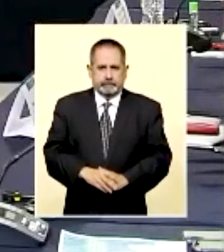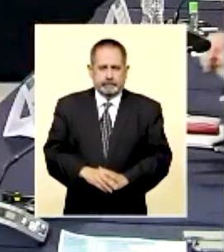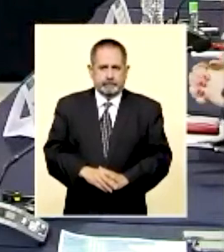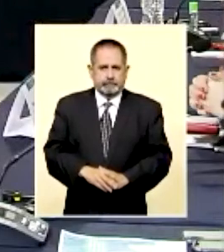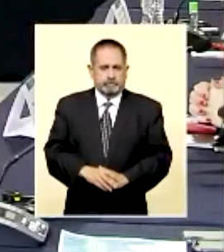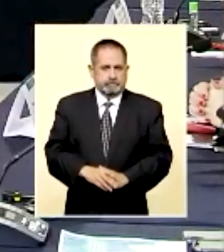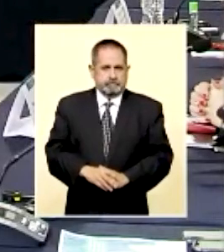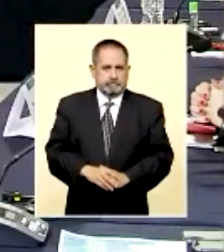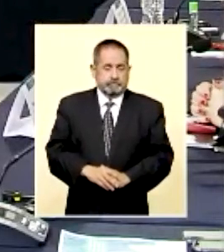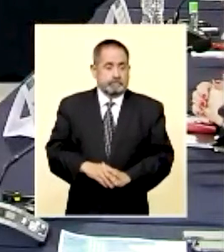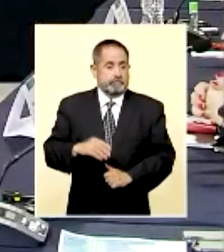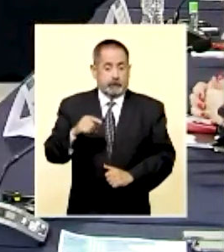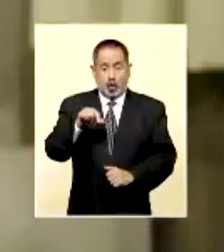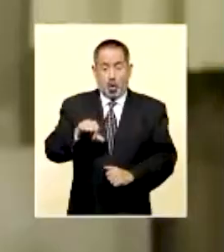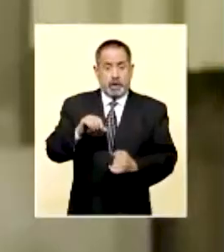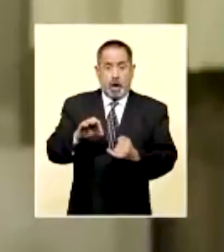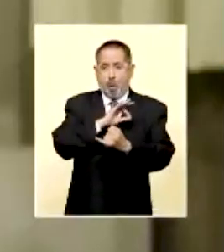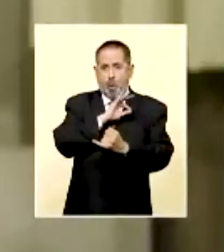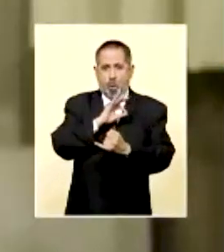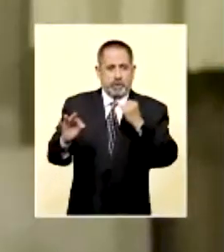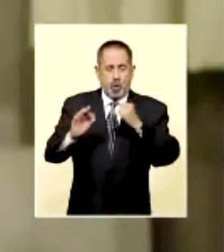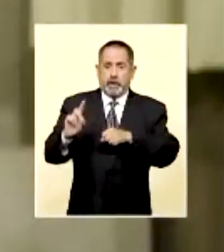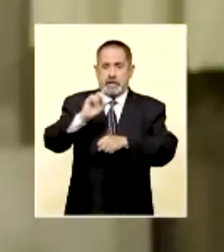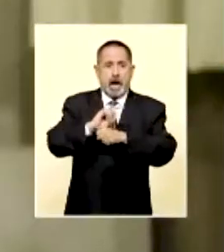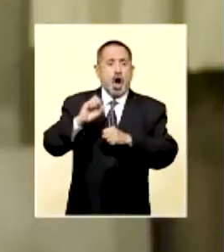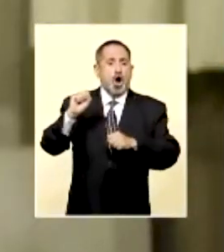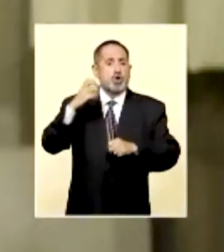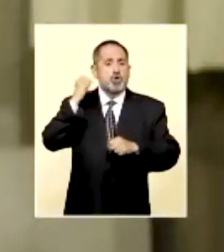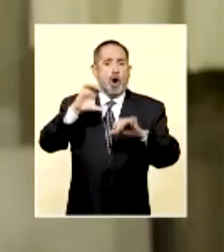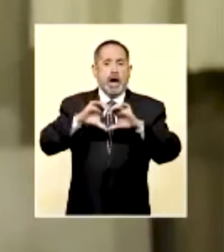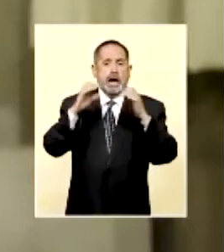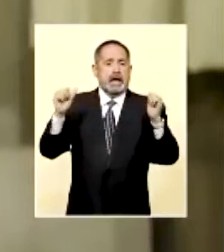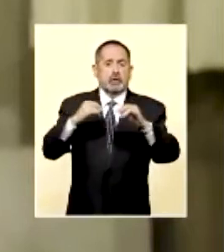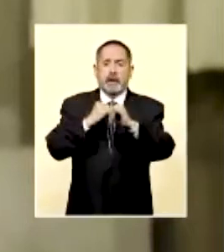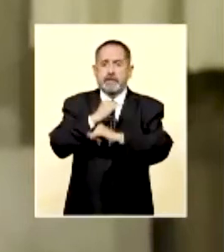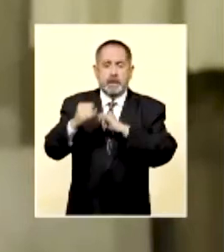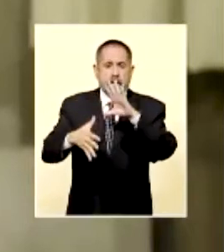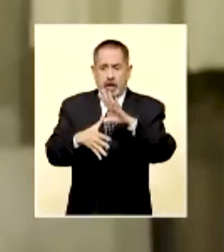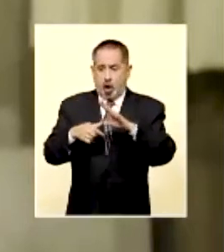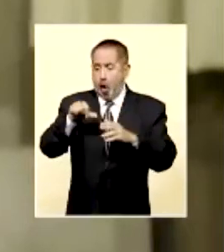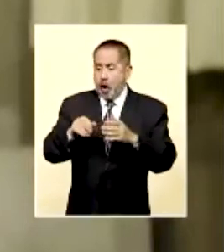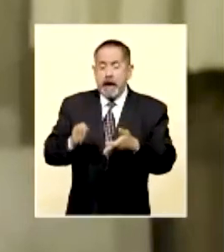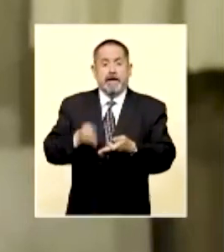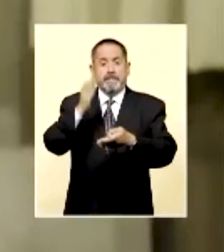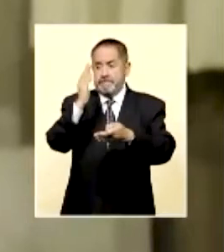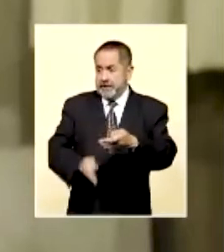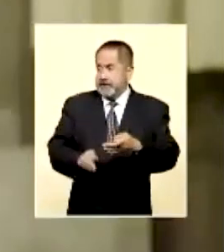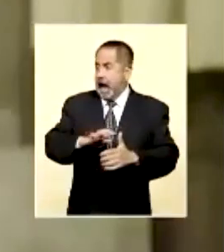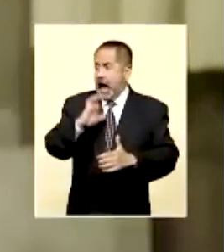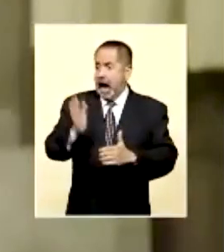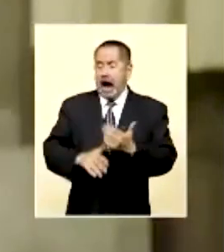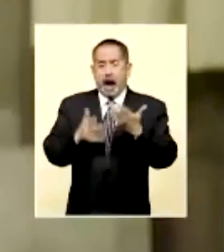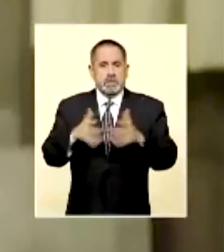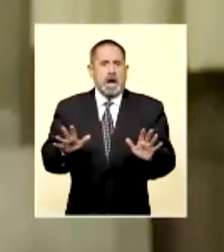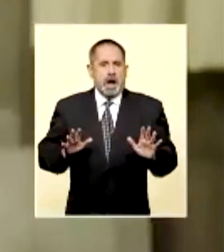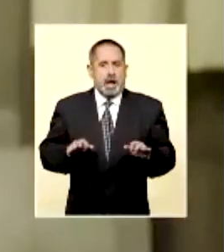A pesar de que es la última tarde del Congreso Interamericano, este no es el final de la discusión o el final